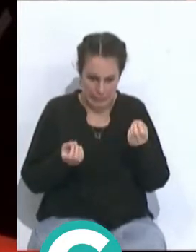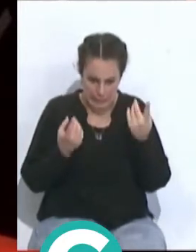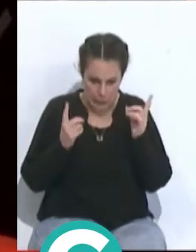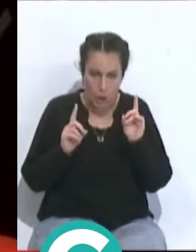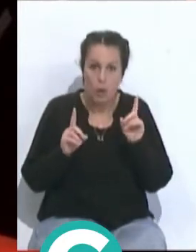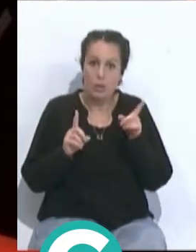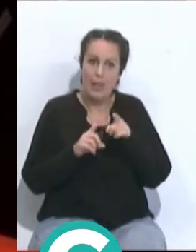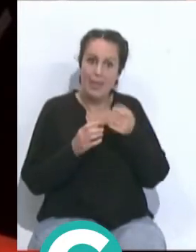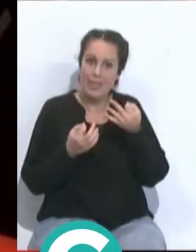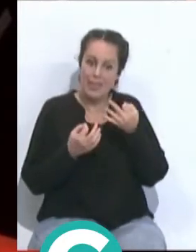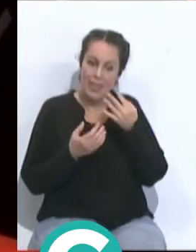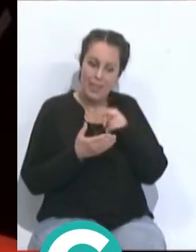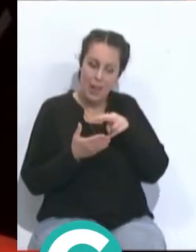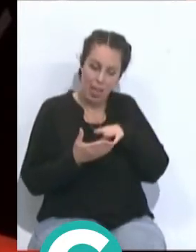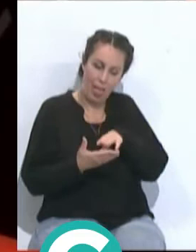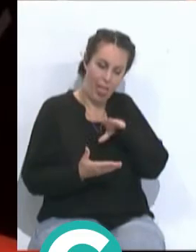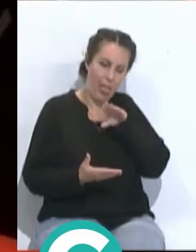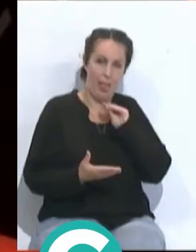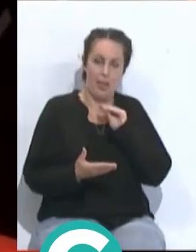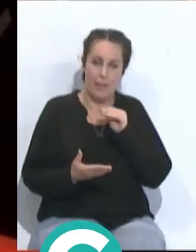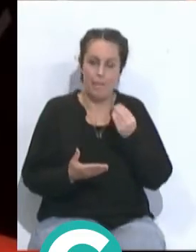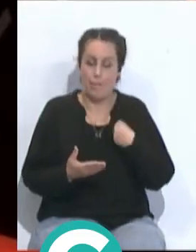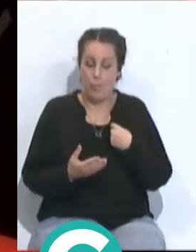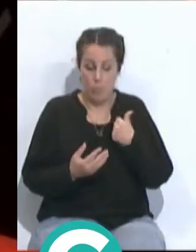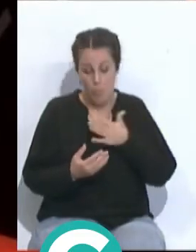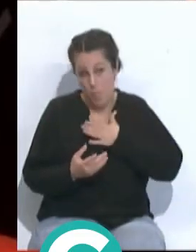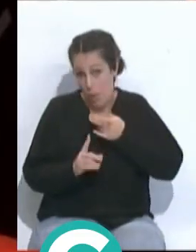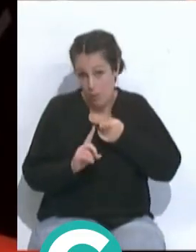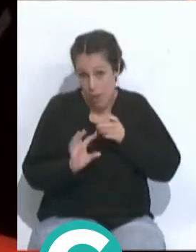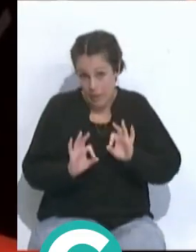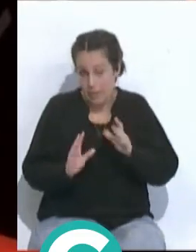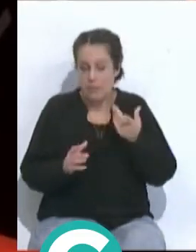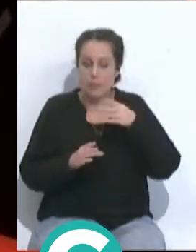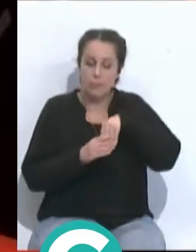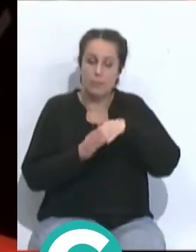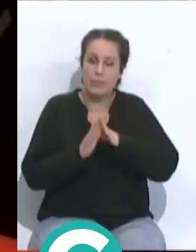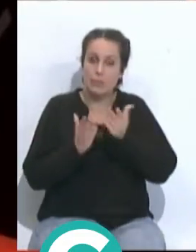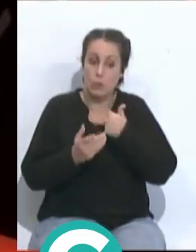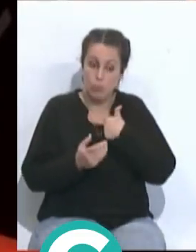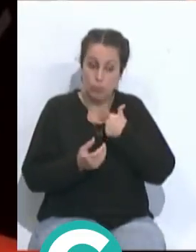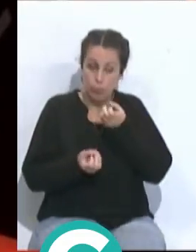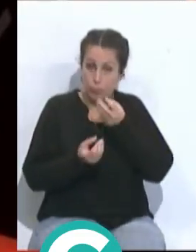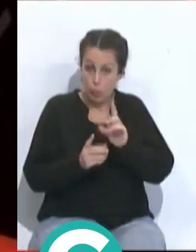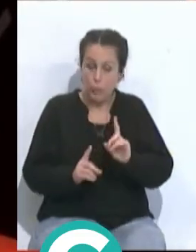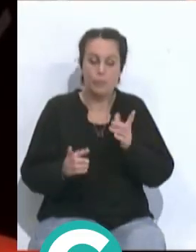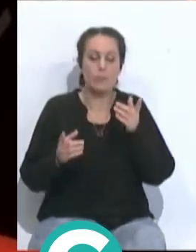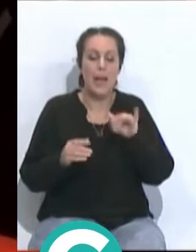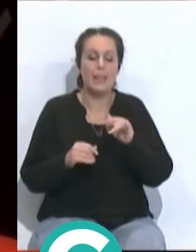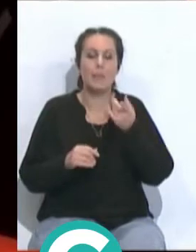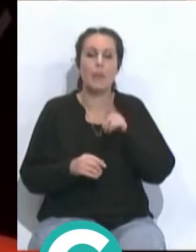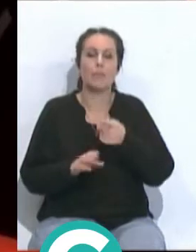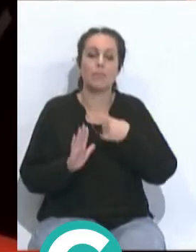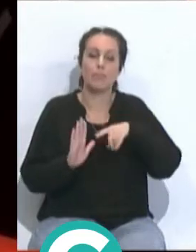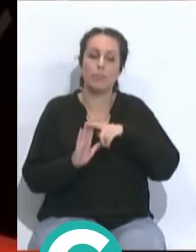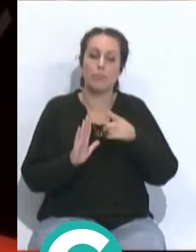llegar al receptor y eso es lo que pretendía. Y bueno, y además en el libro, que eso no lo he comentado, dime, aparecen